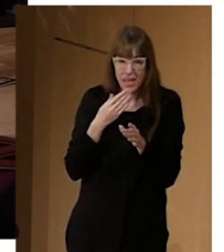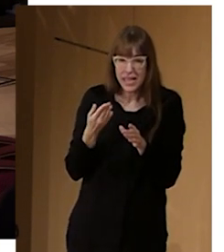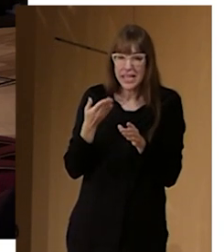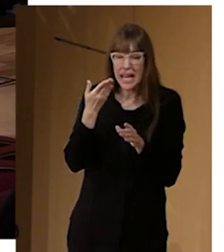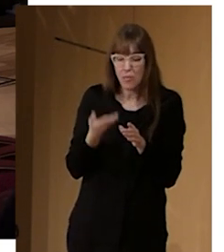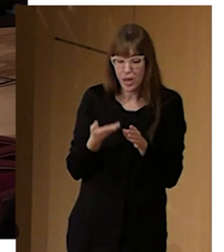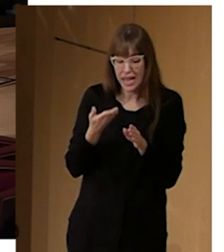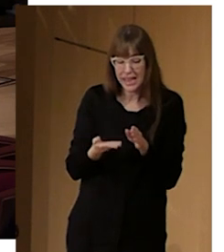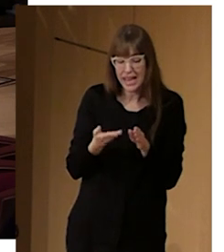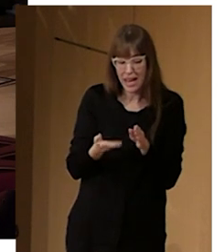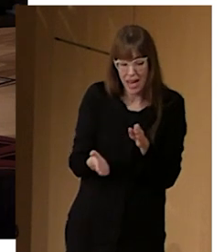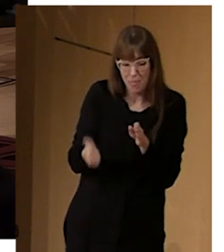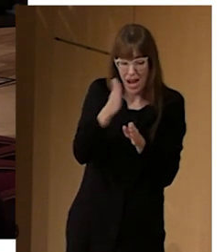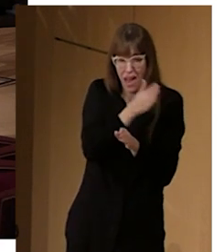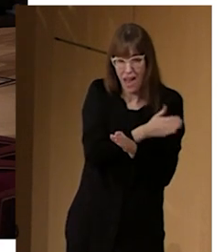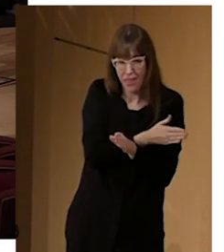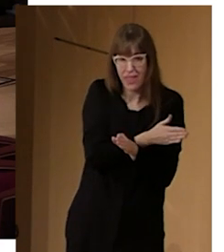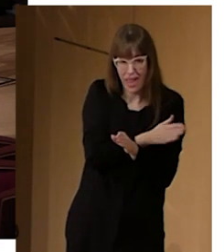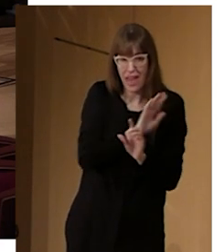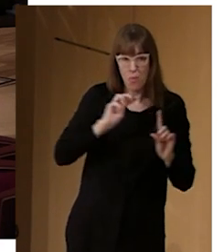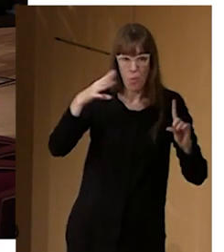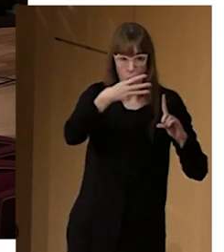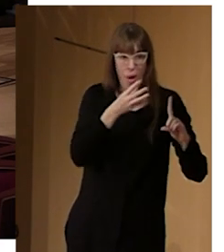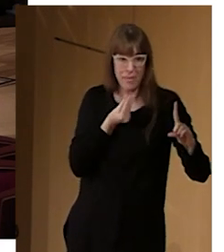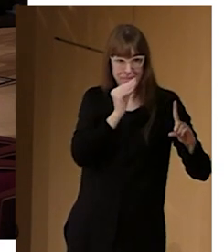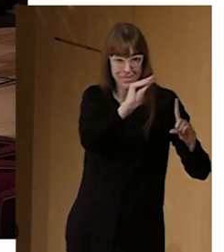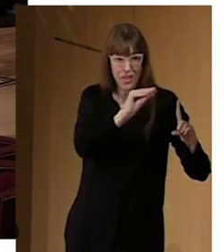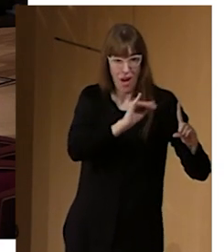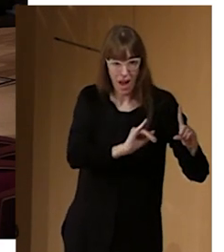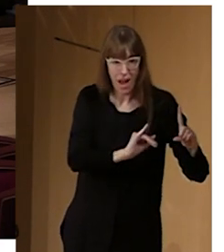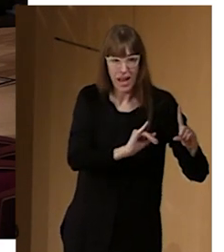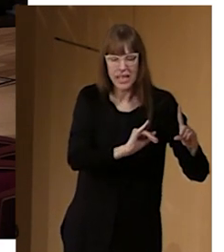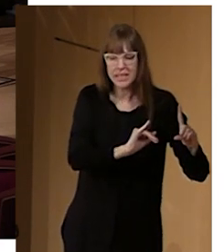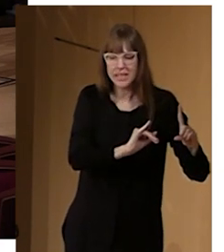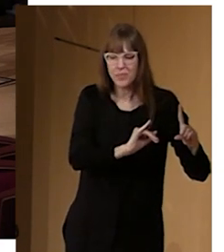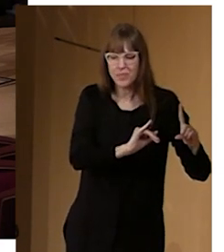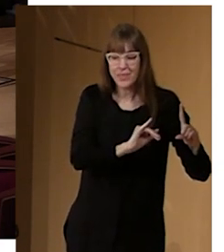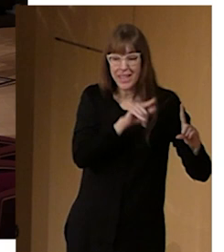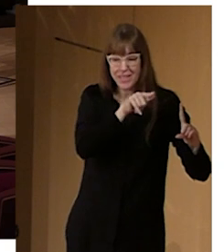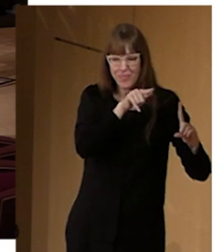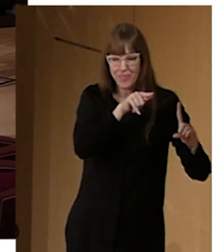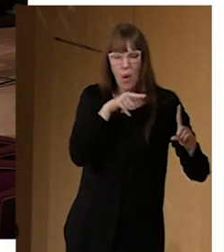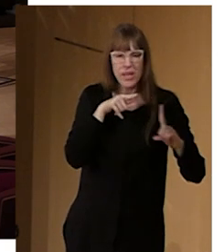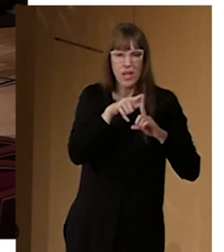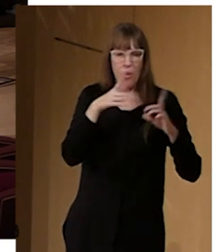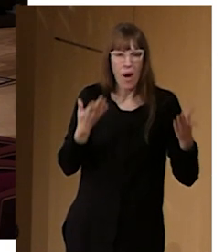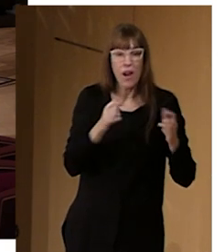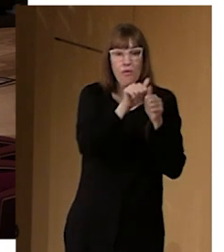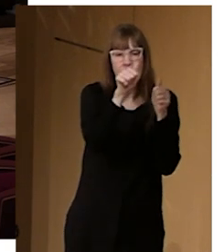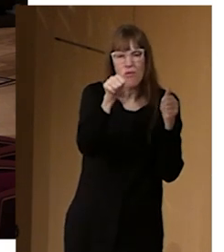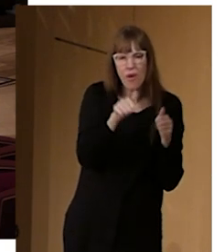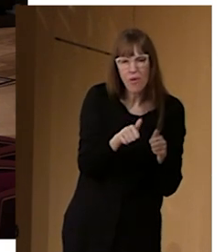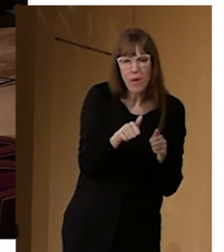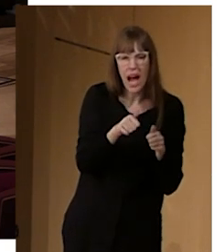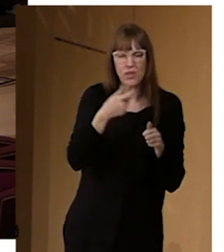material que aparece en la web eh Y que habla de este formato y de este y de esta experiencia ya posteriormente la propia